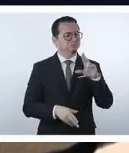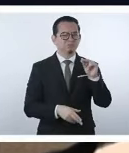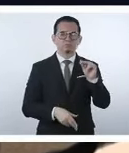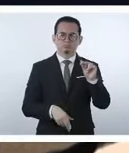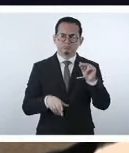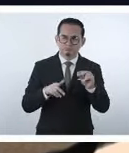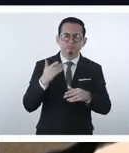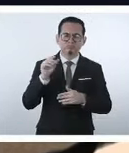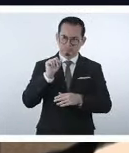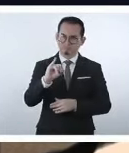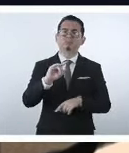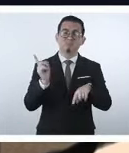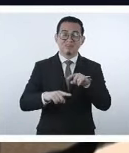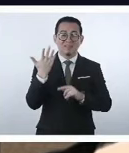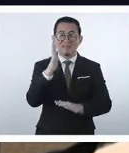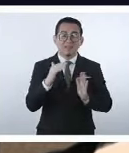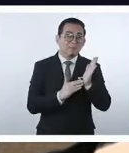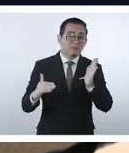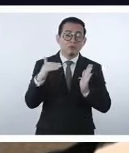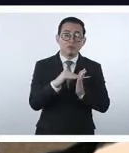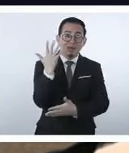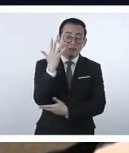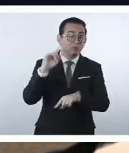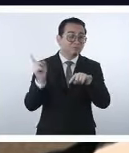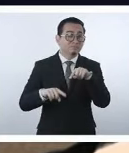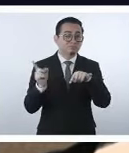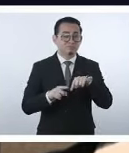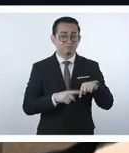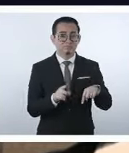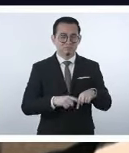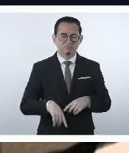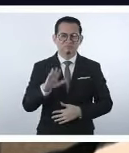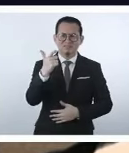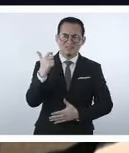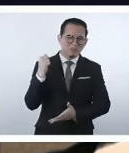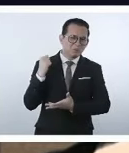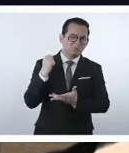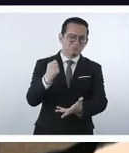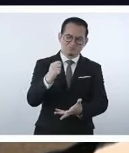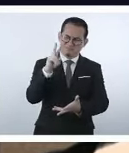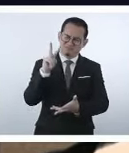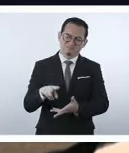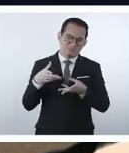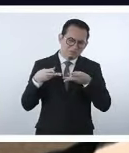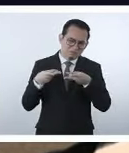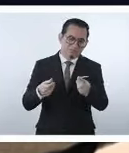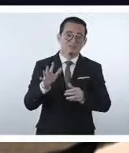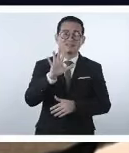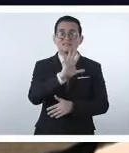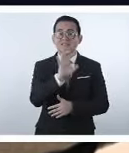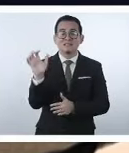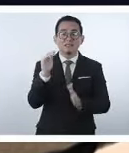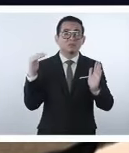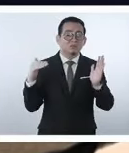de árboles. El gasto está hecho. Es tremendo el dinero que se ha invertido ahí. 500